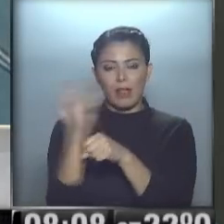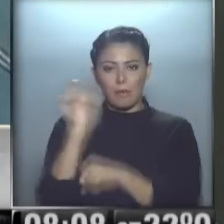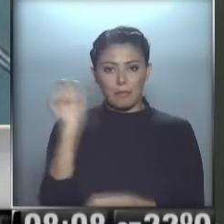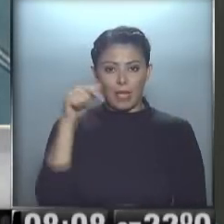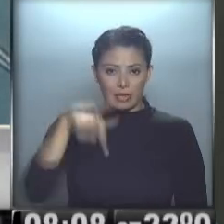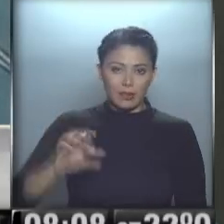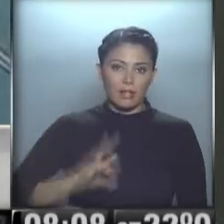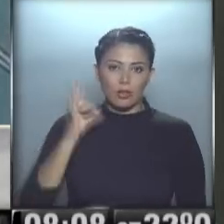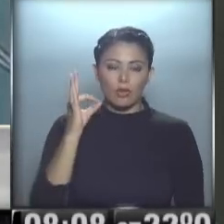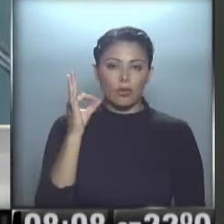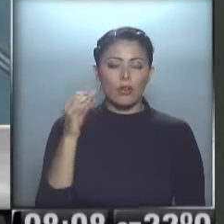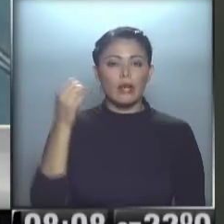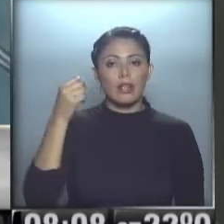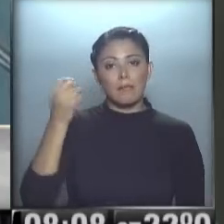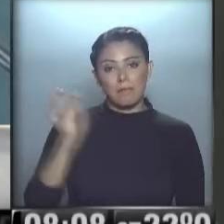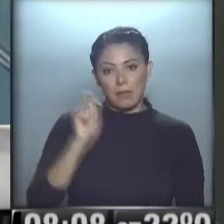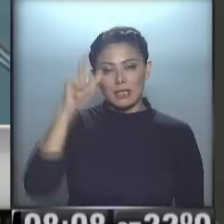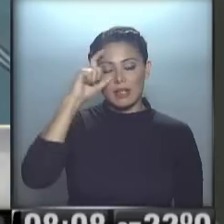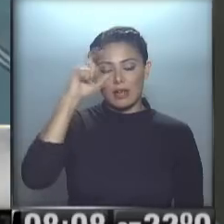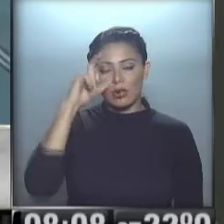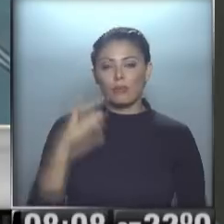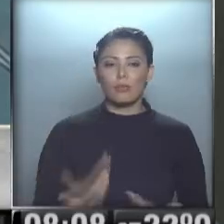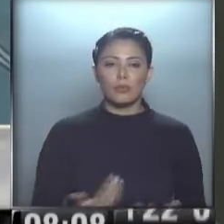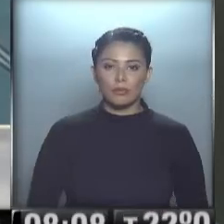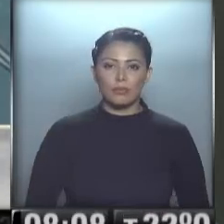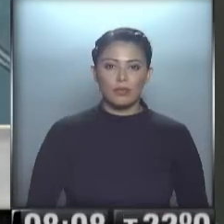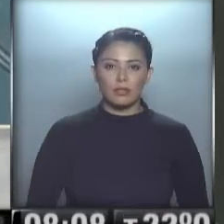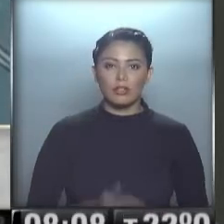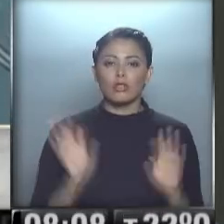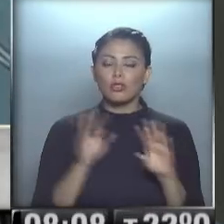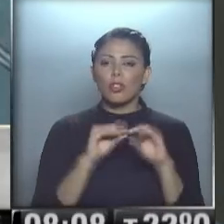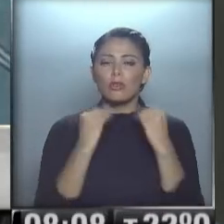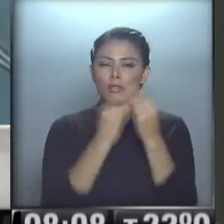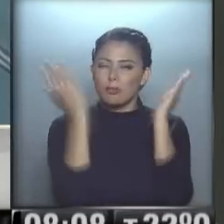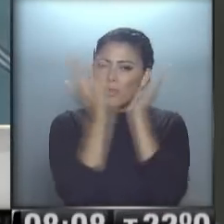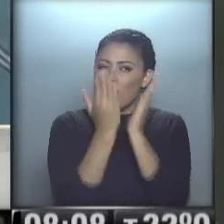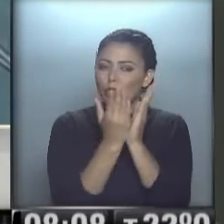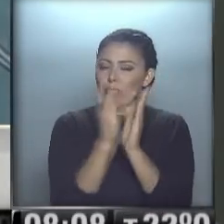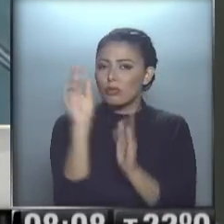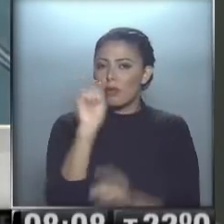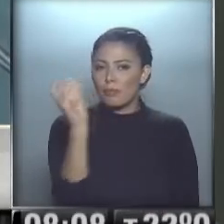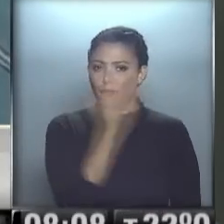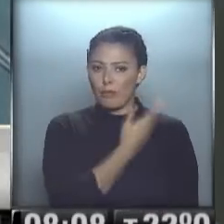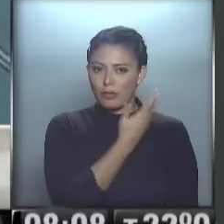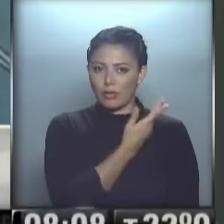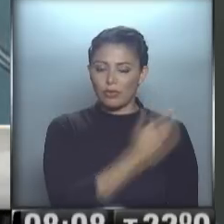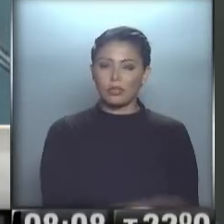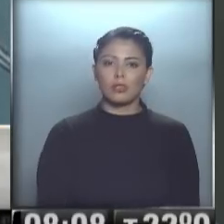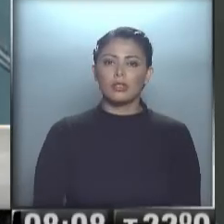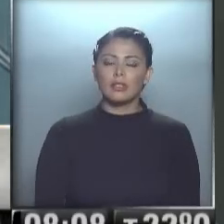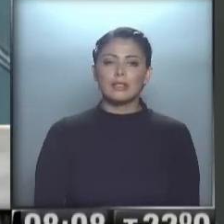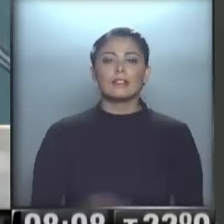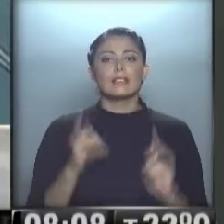mes del año que es el mes de enero y obviamente estamos con un sistema de seguimiento para para el mes de febrero también